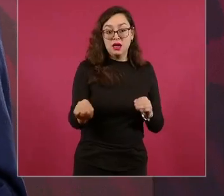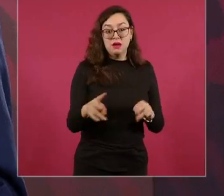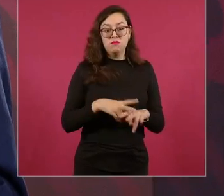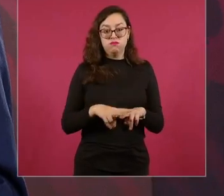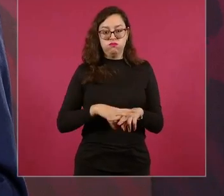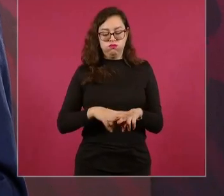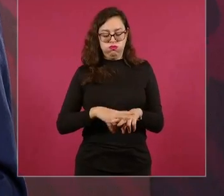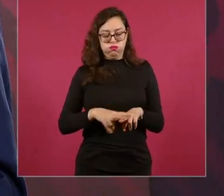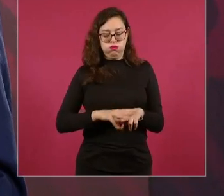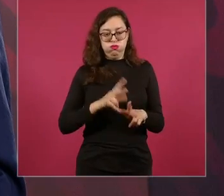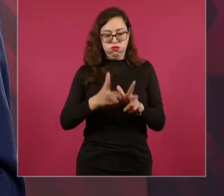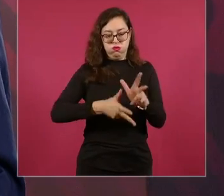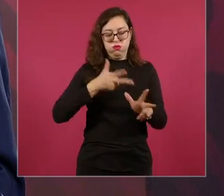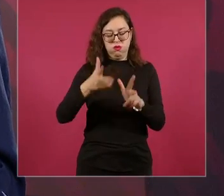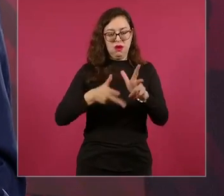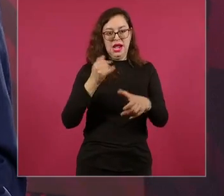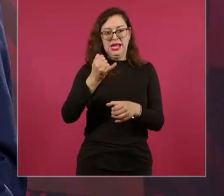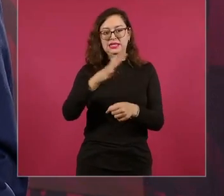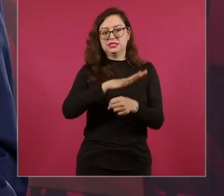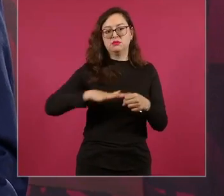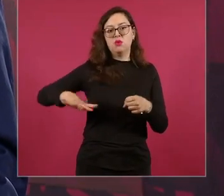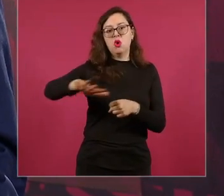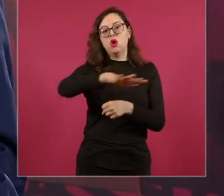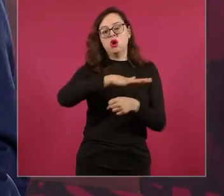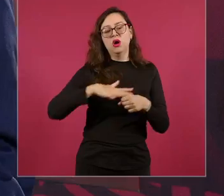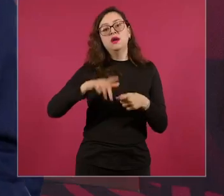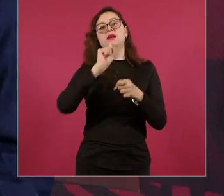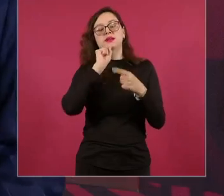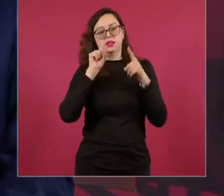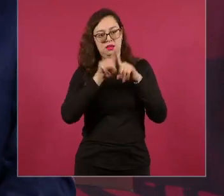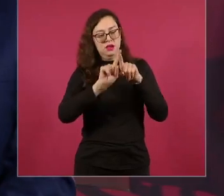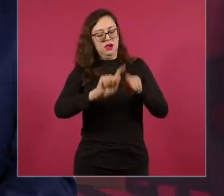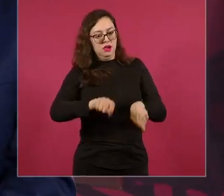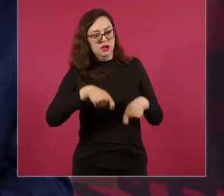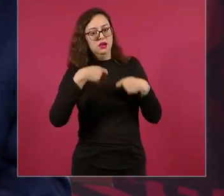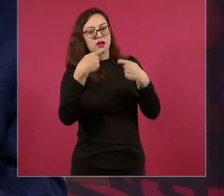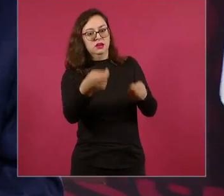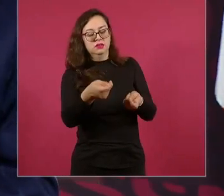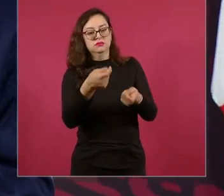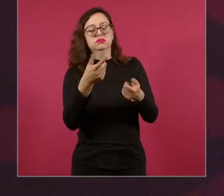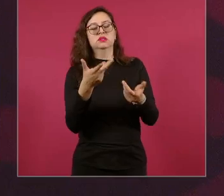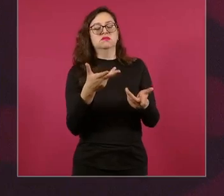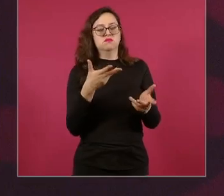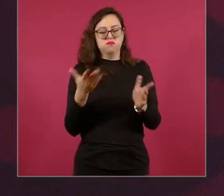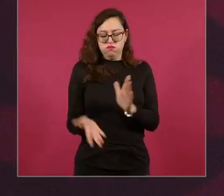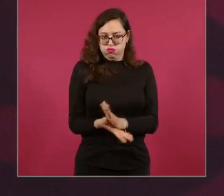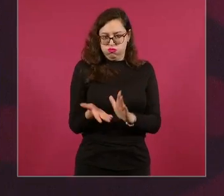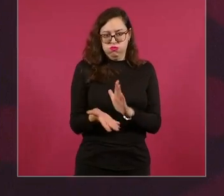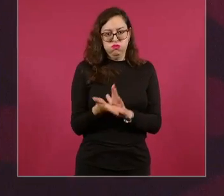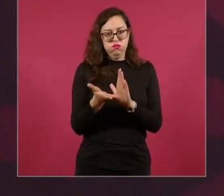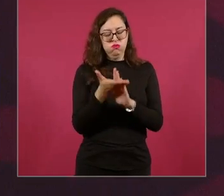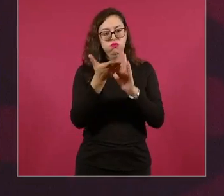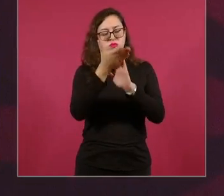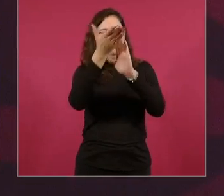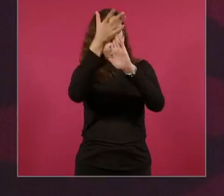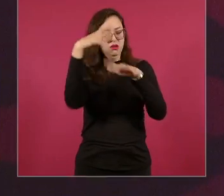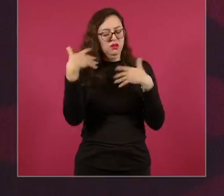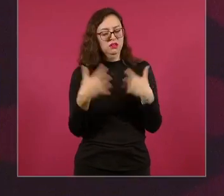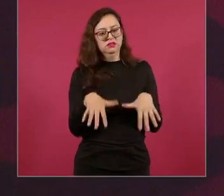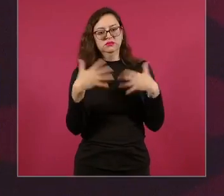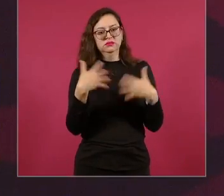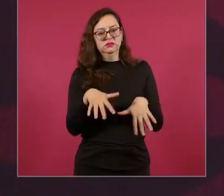vías hérreas en el Istmo y en el Golfo y en el Pacífico